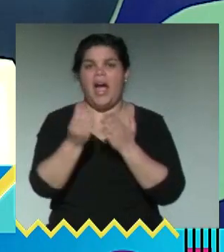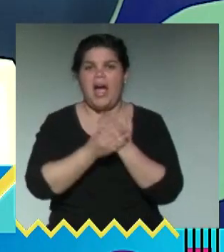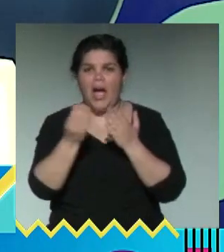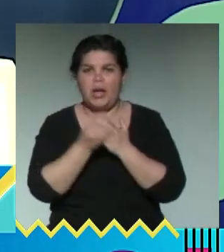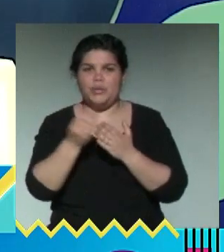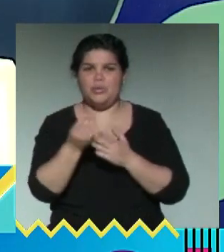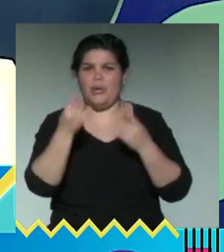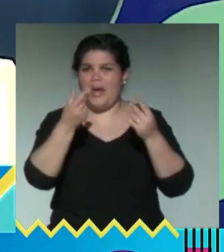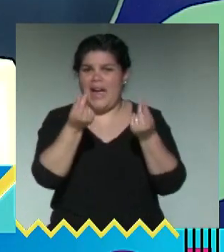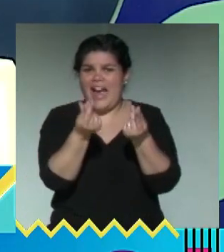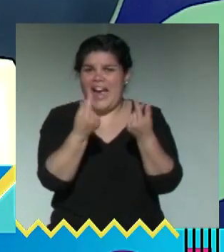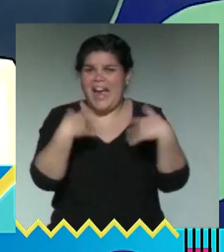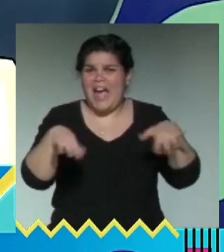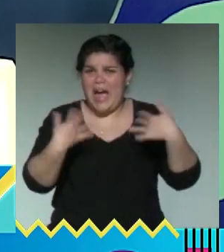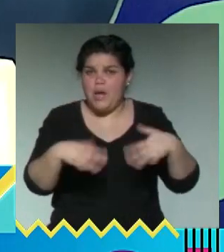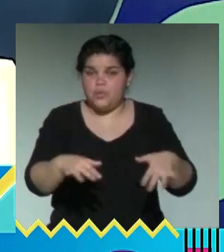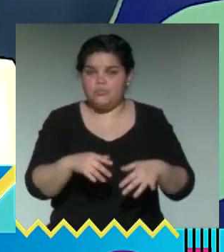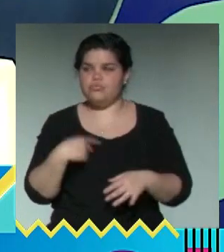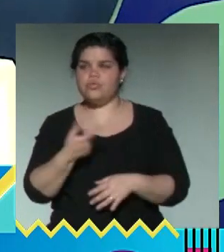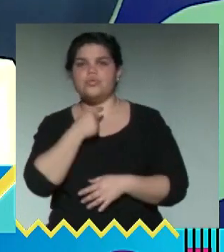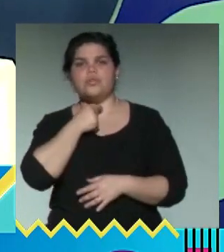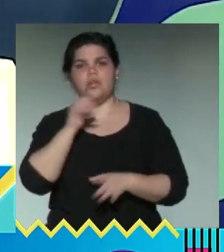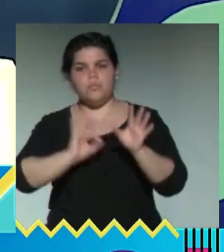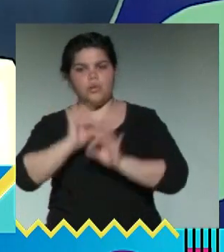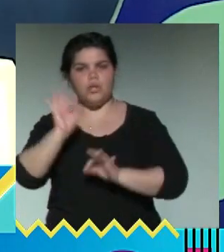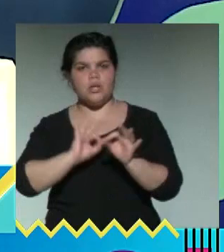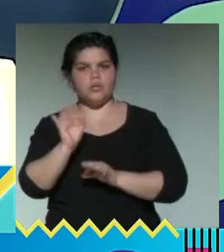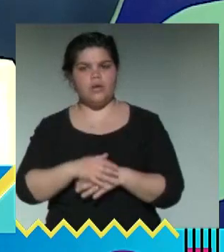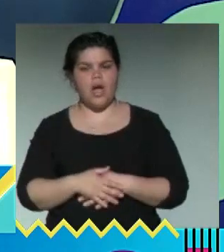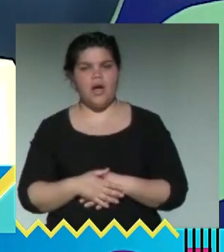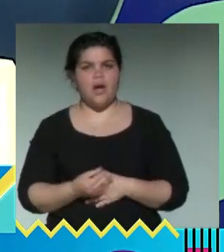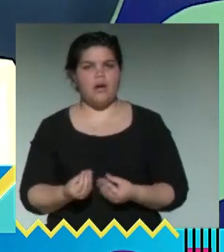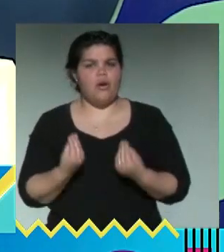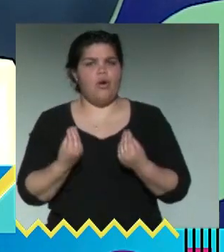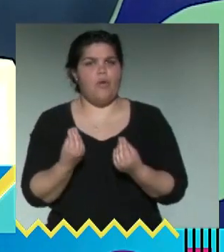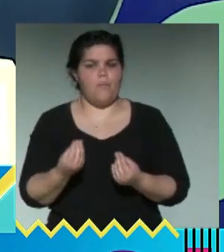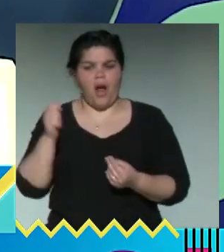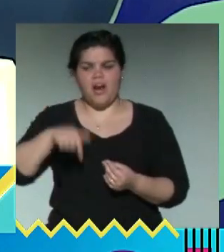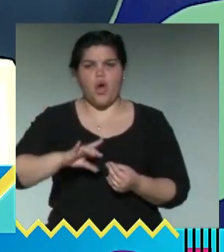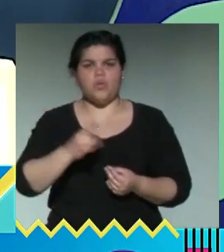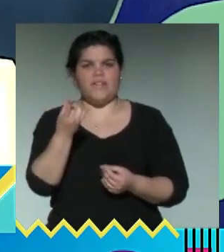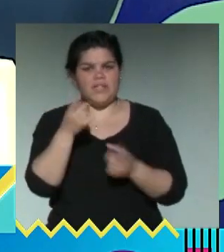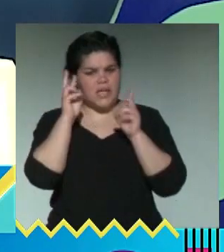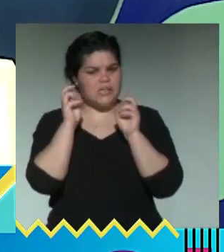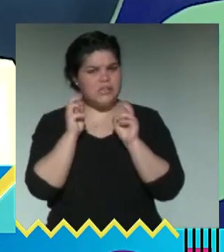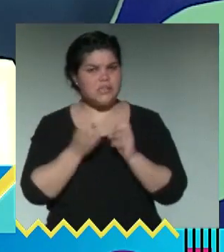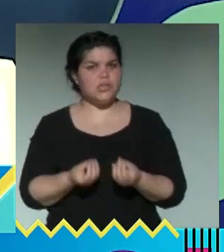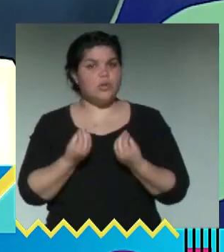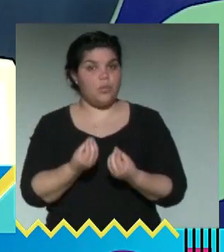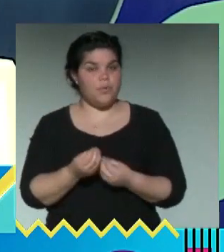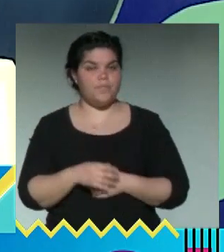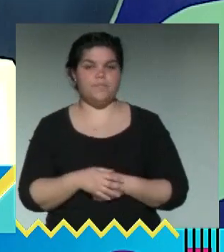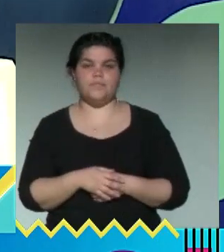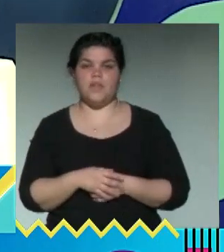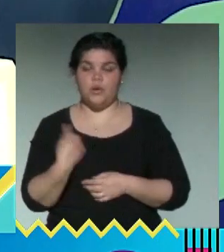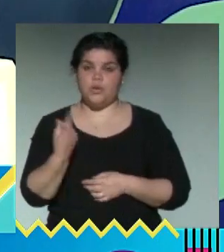entonces tratamos de apuntar un proyecto diciendo, a ver cómo lo podemos traer a la universidad. Y una de las necesidades que tenemos también en ingeniería